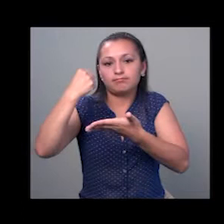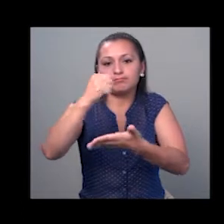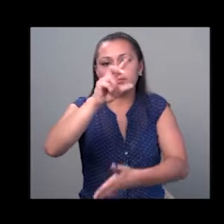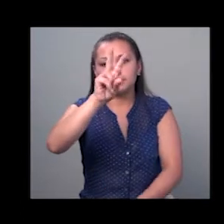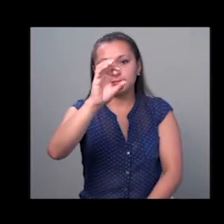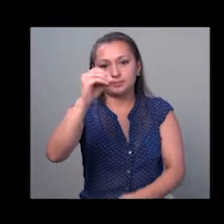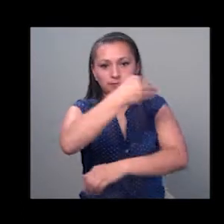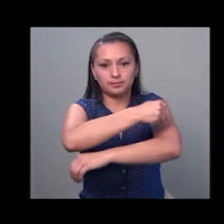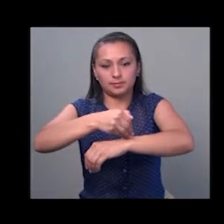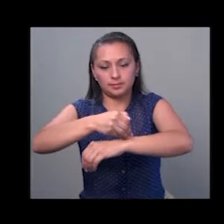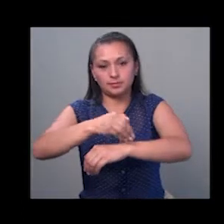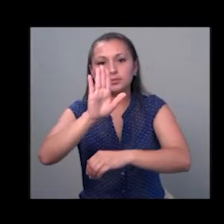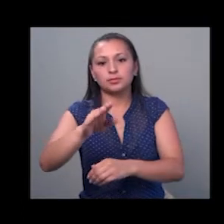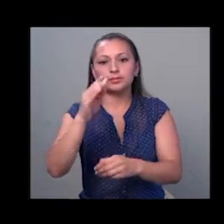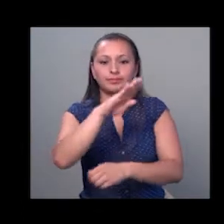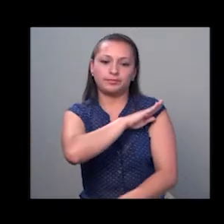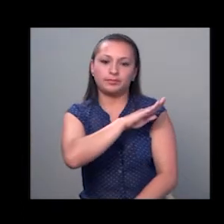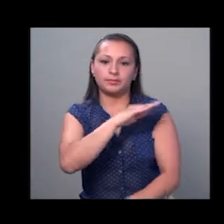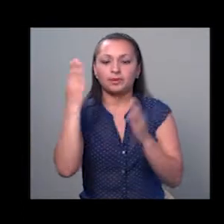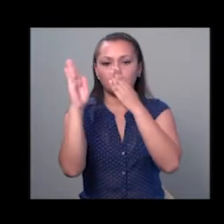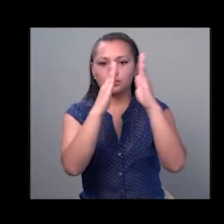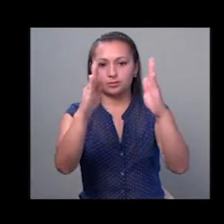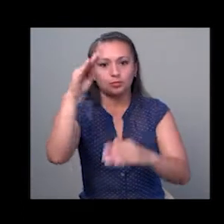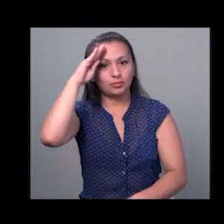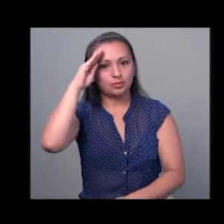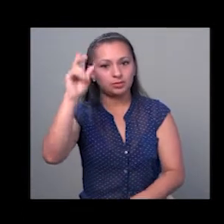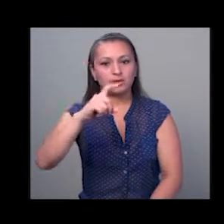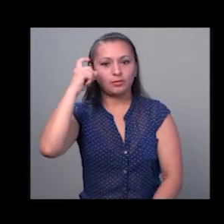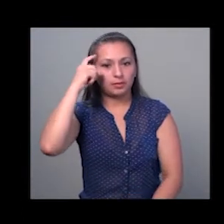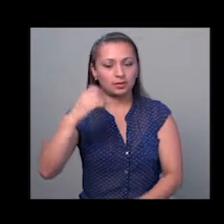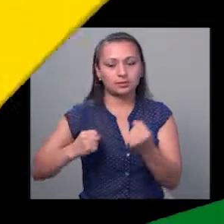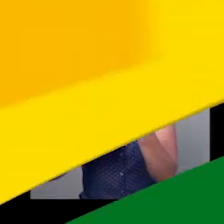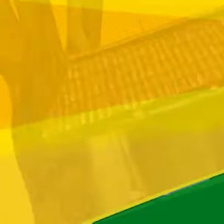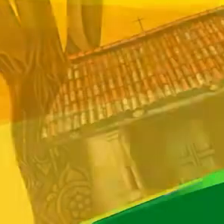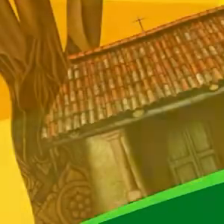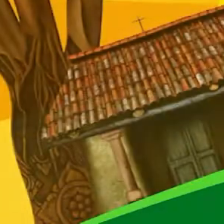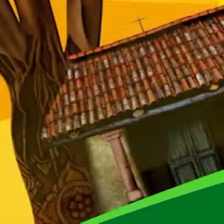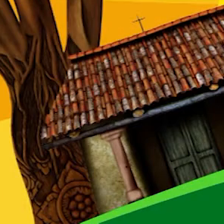recompensa de hasta 70 millones de pesos. Alcaldía de Huesaco, Policía Nacional, Gobernación de Nariño.